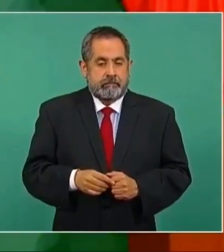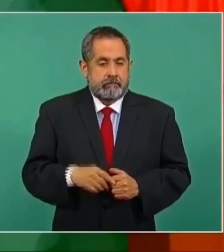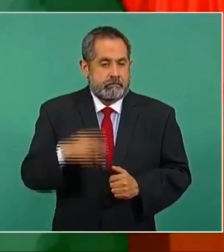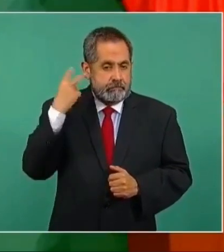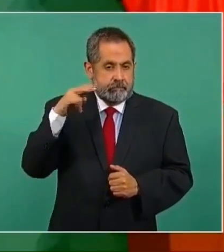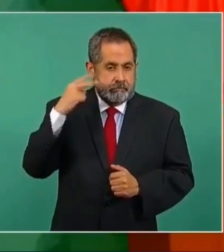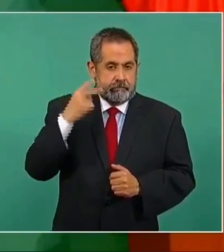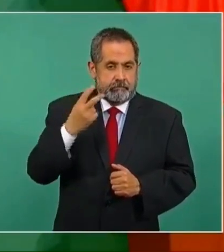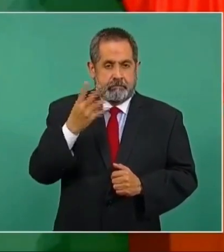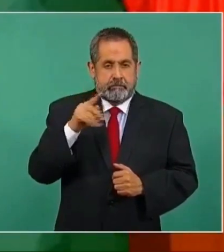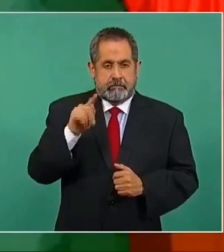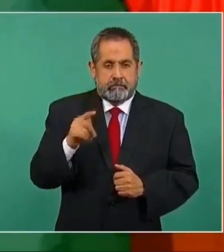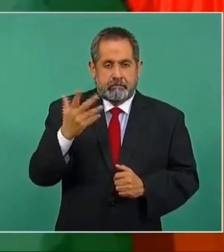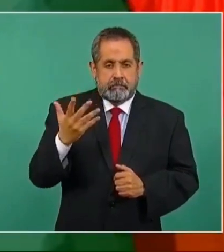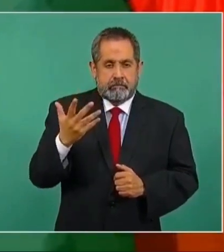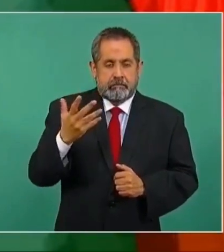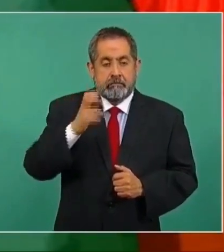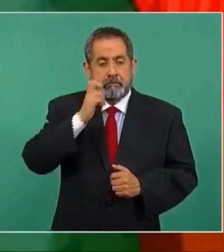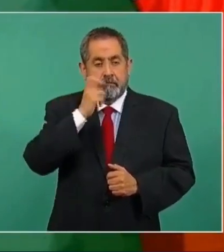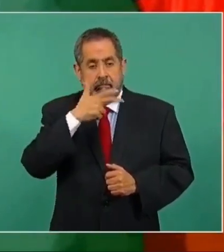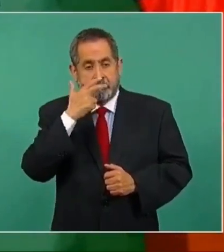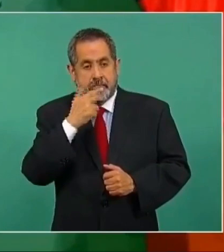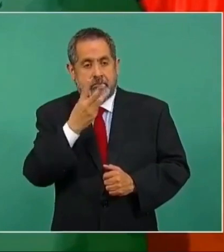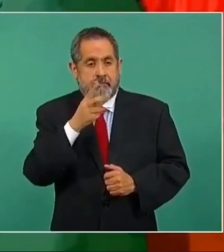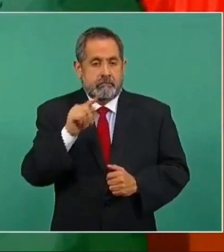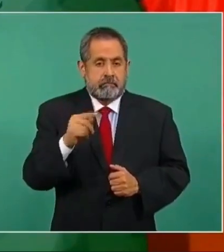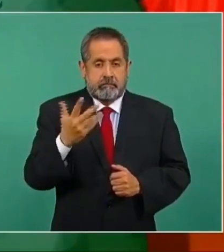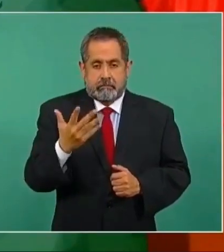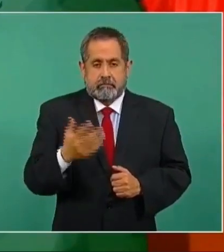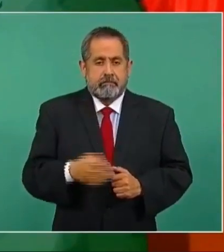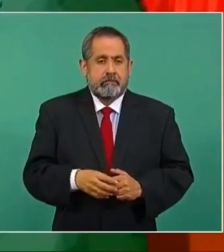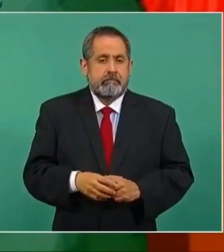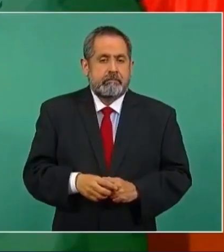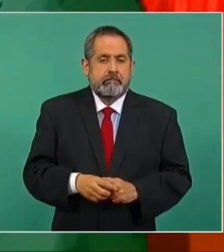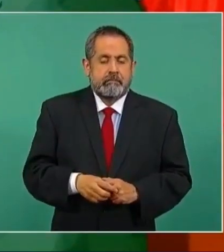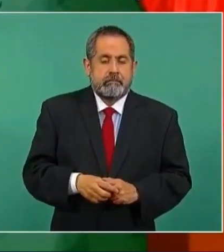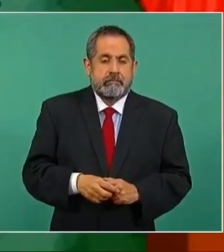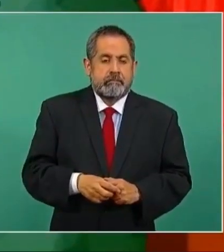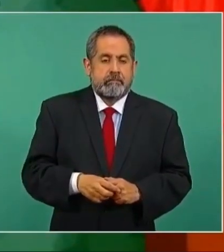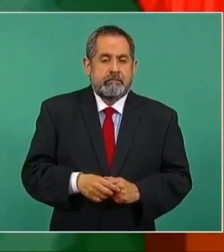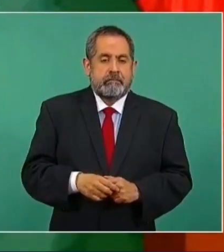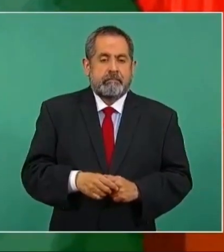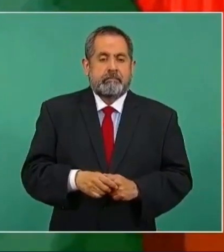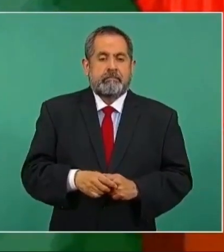Veracruz 4.5, Chihuahua 3.5,